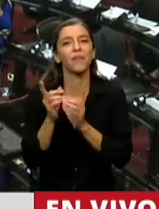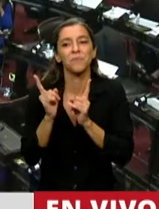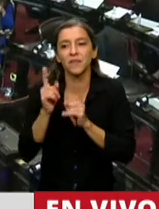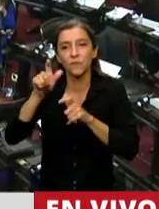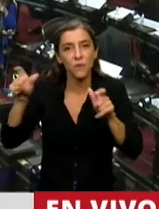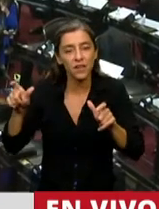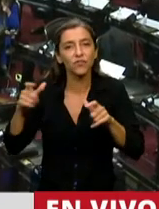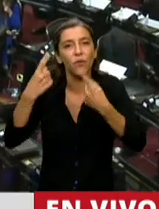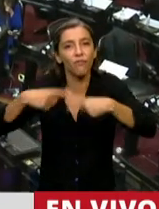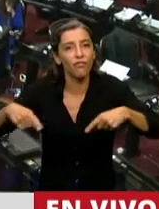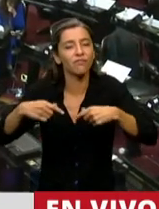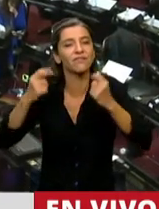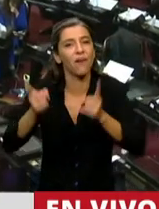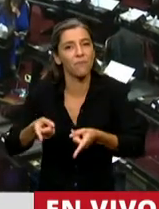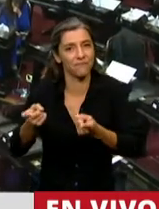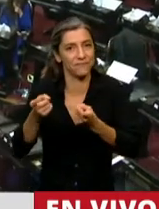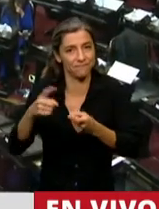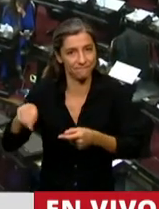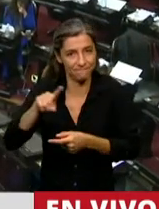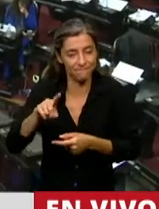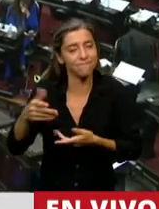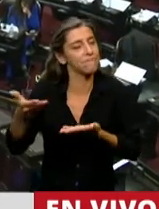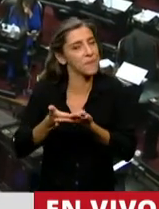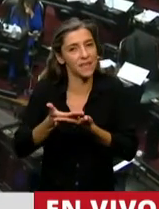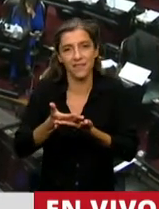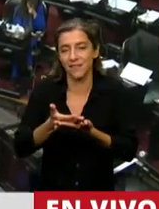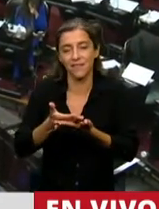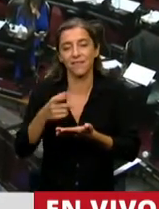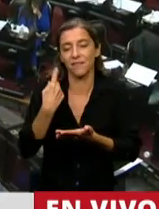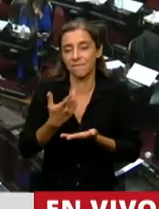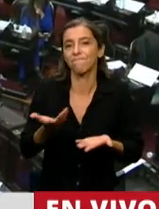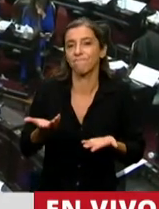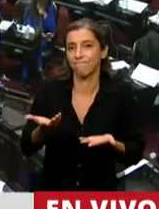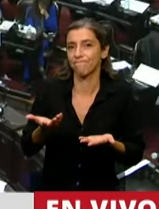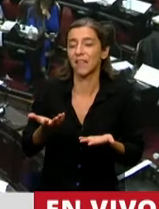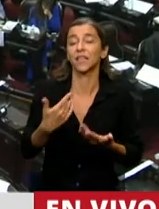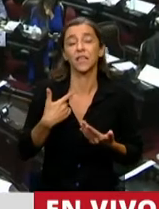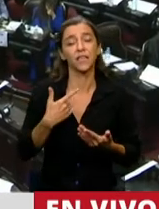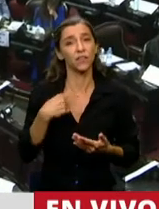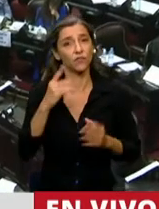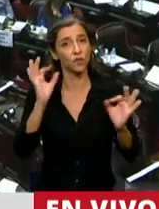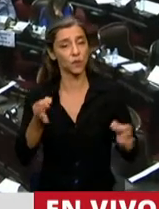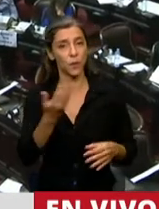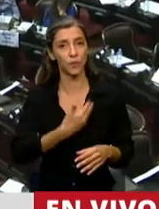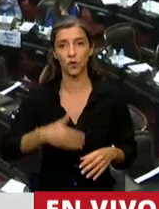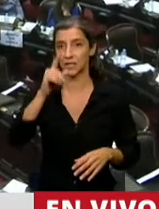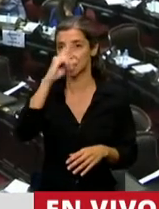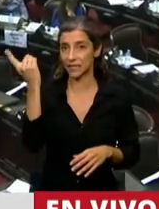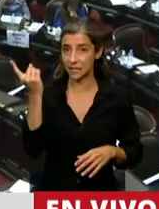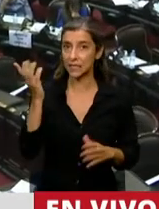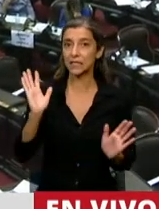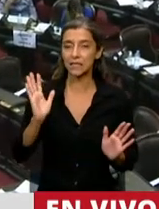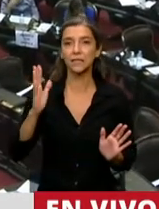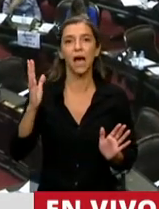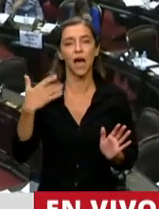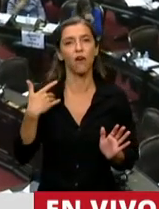que implica la ciencia y la tecnología argentina. Y sin dudas, el Estado, a través del financiamiento